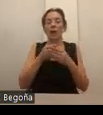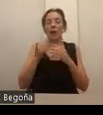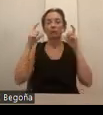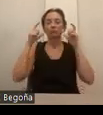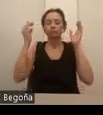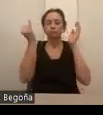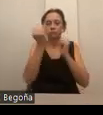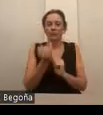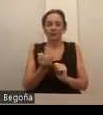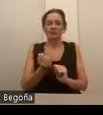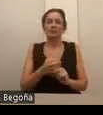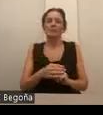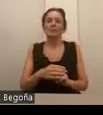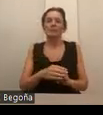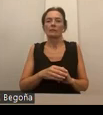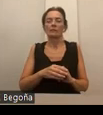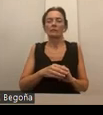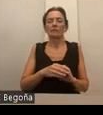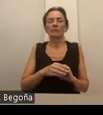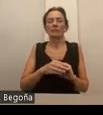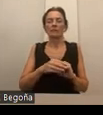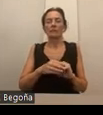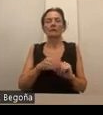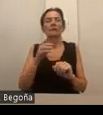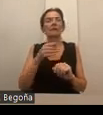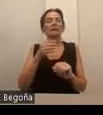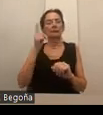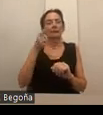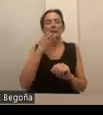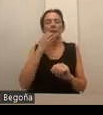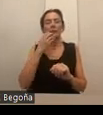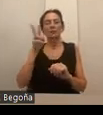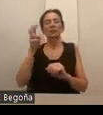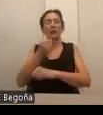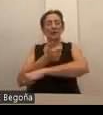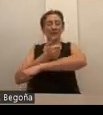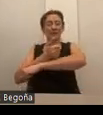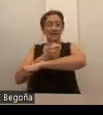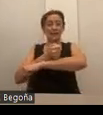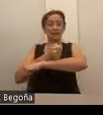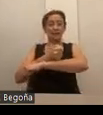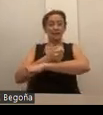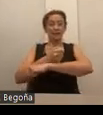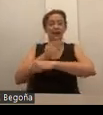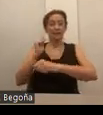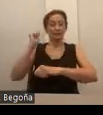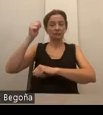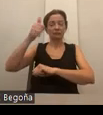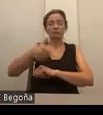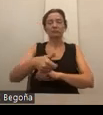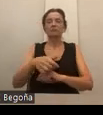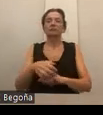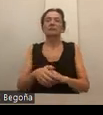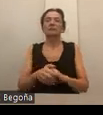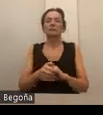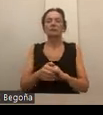en el caso de las diabetes muy evolucionadas, precisamente por las neuropatías, es decir, por la afectación de los nervios, por